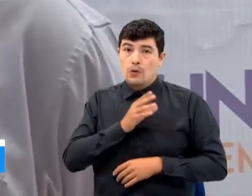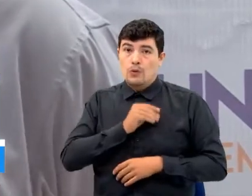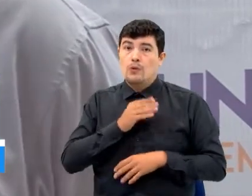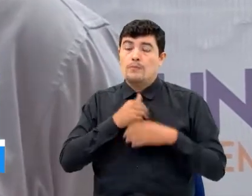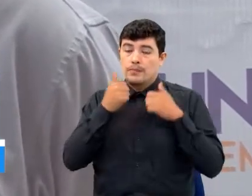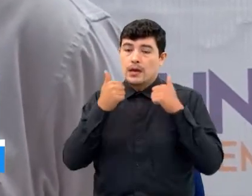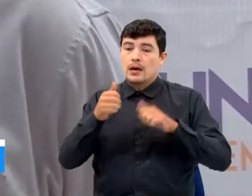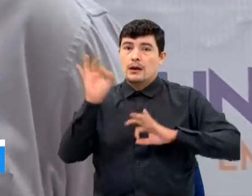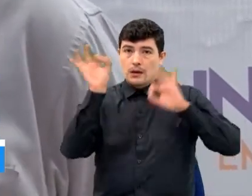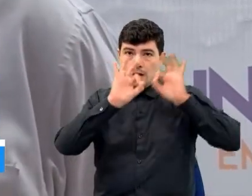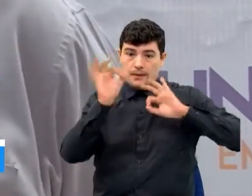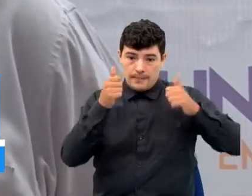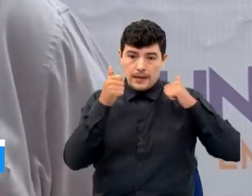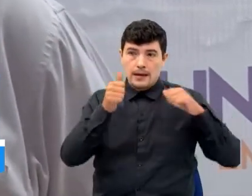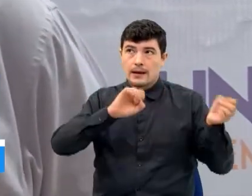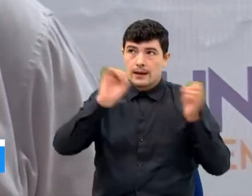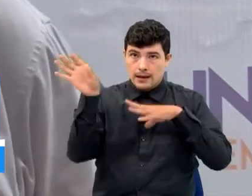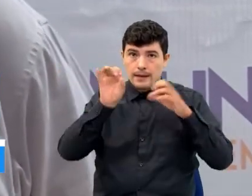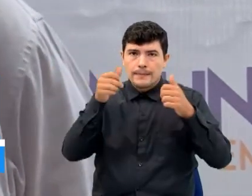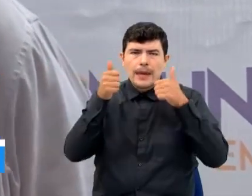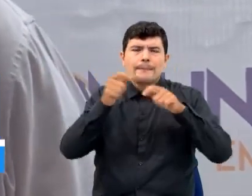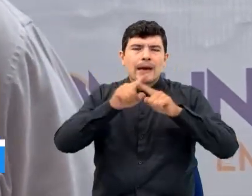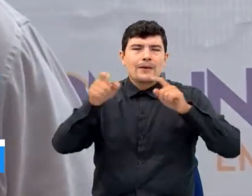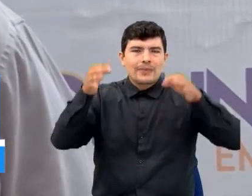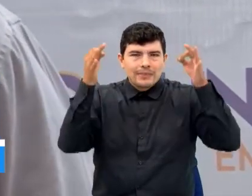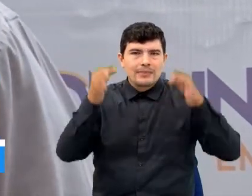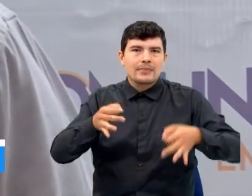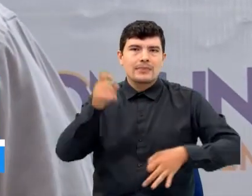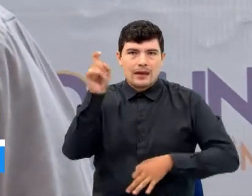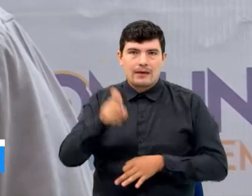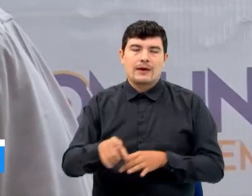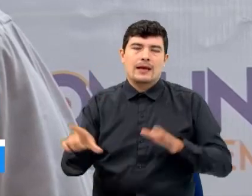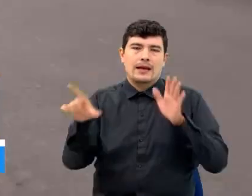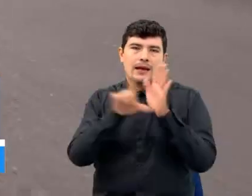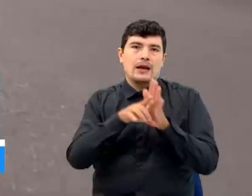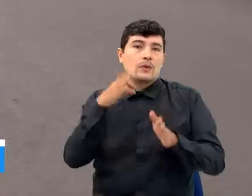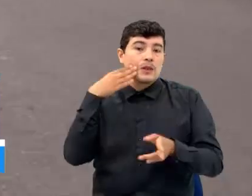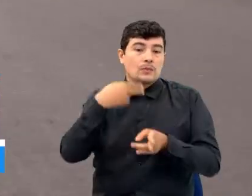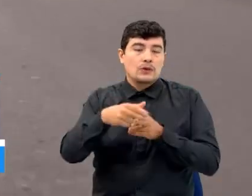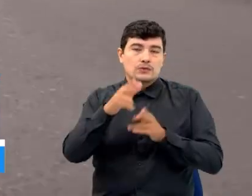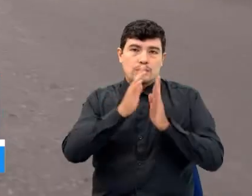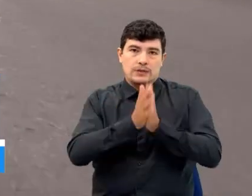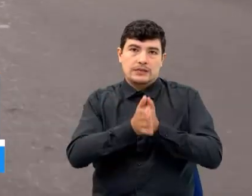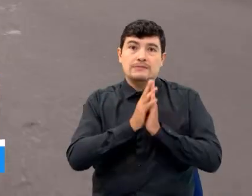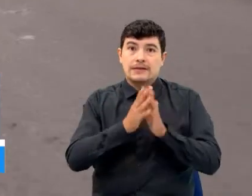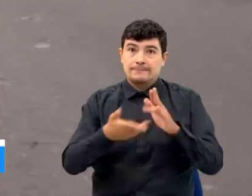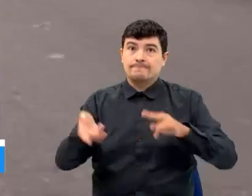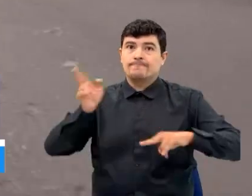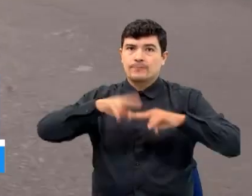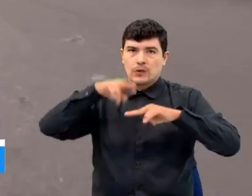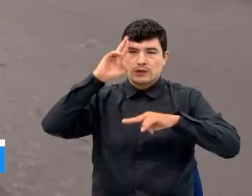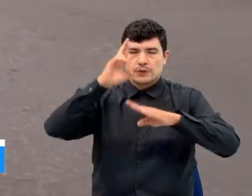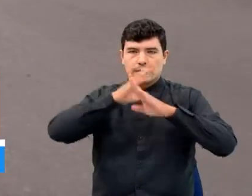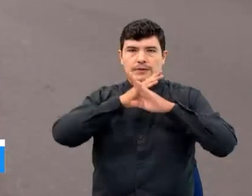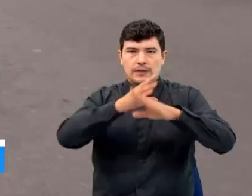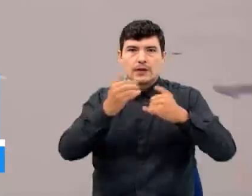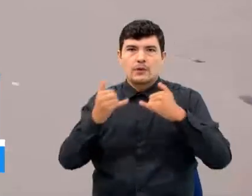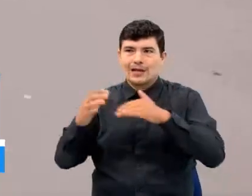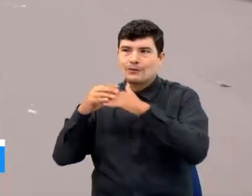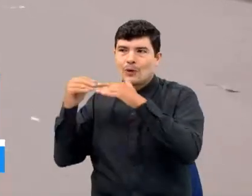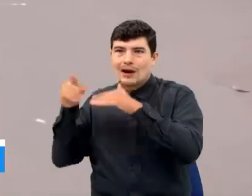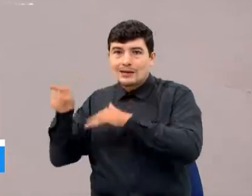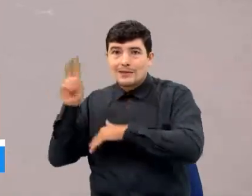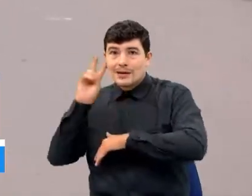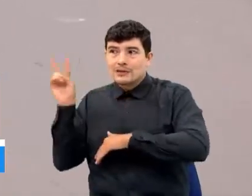orden a esa exportación porque nos va a causar inflación para el fin de año. La dolarización y el peso que circula en Venezuela afecta a la economía